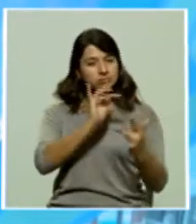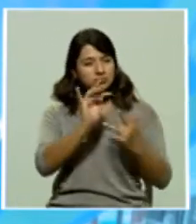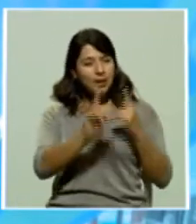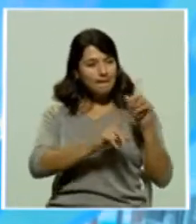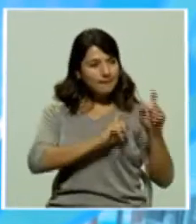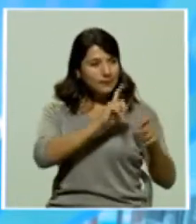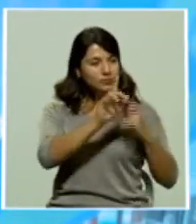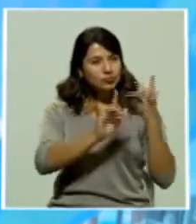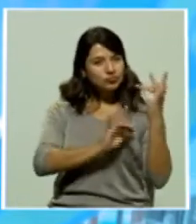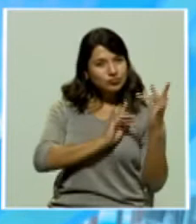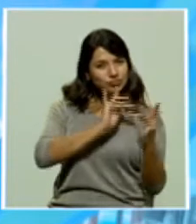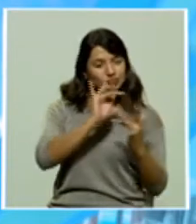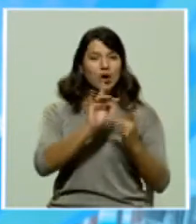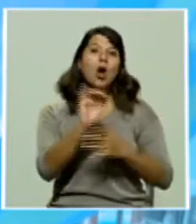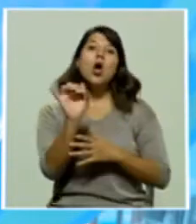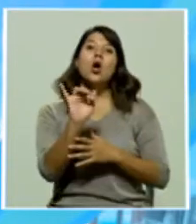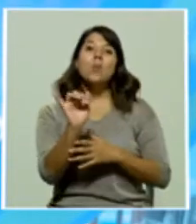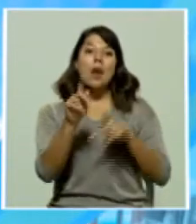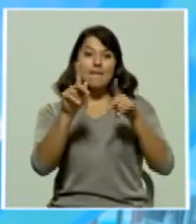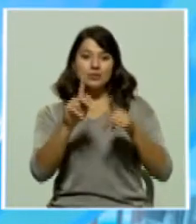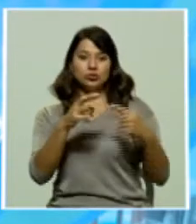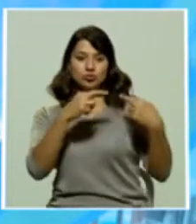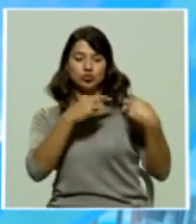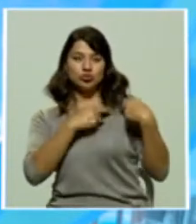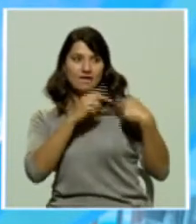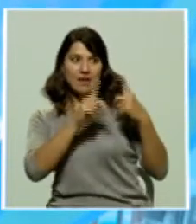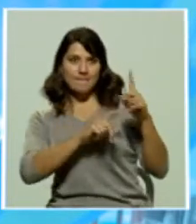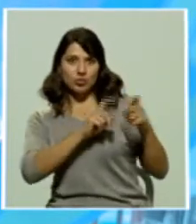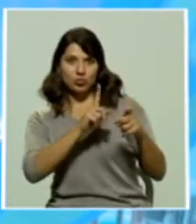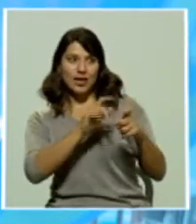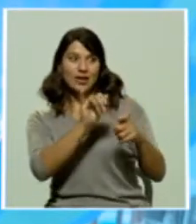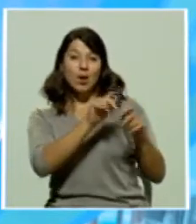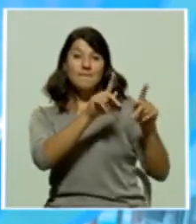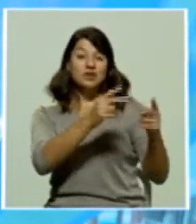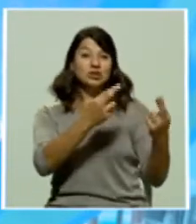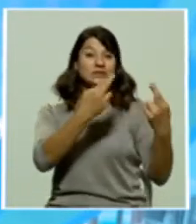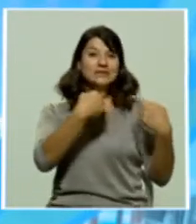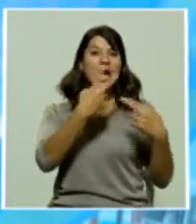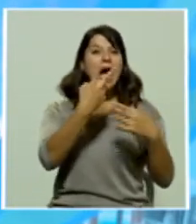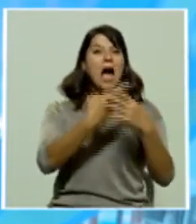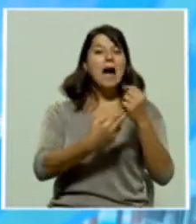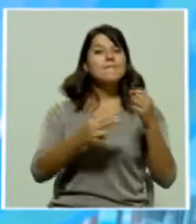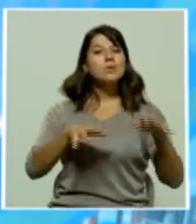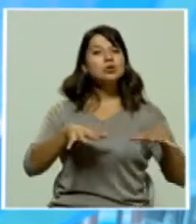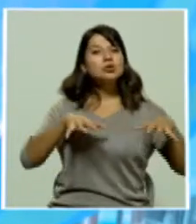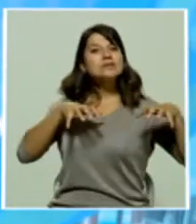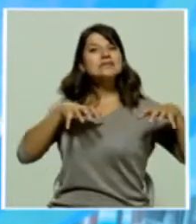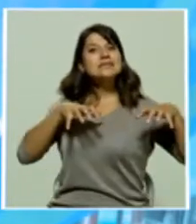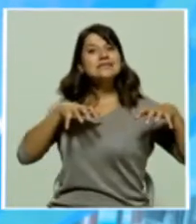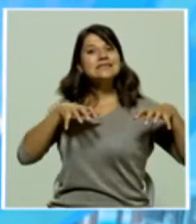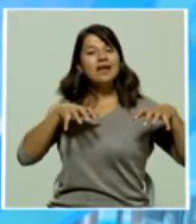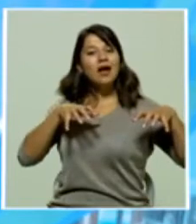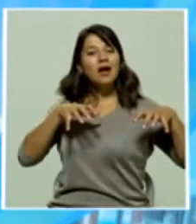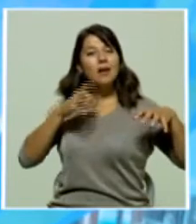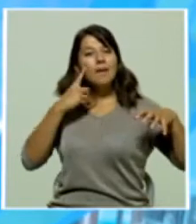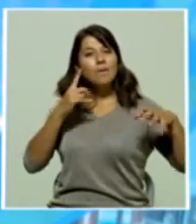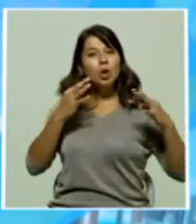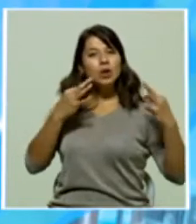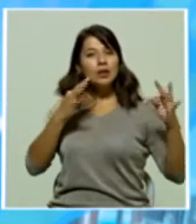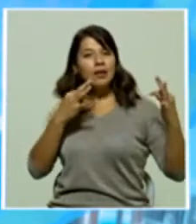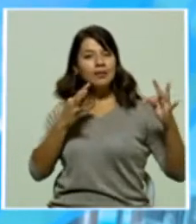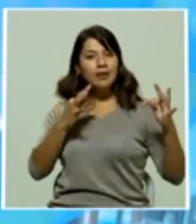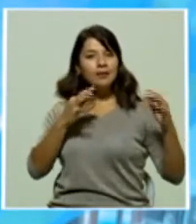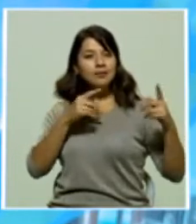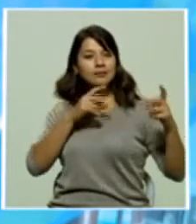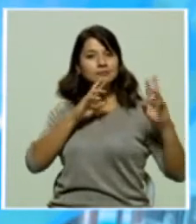los dos, entrevistado y entrevistador, están en una tensión permanente por ganar la